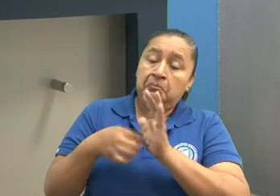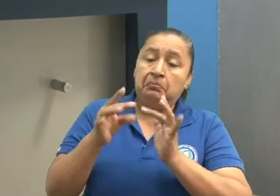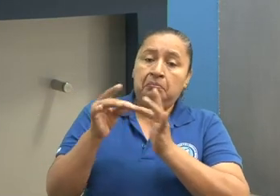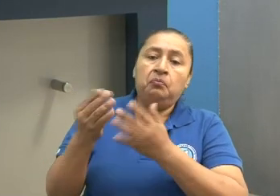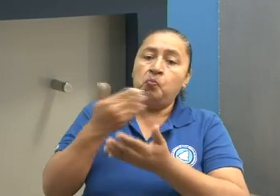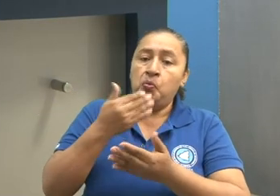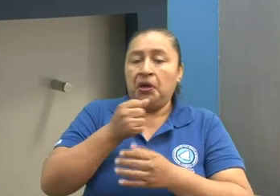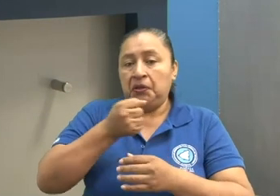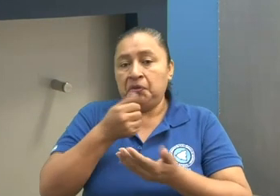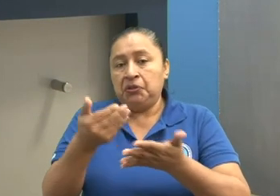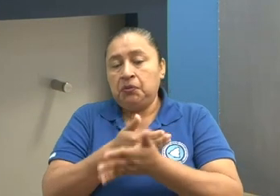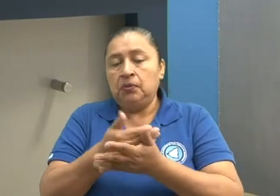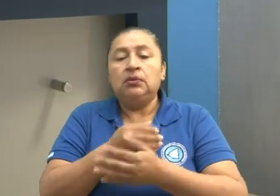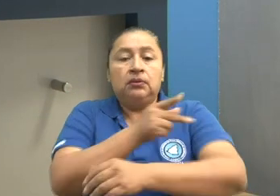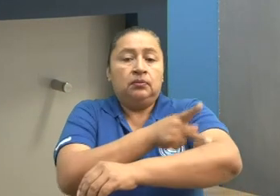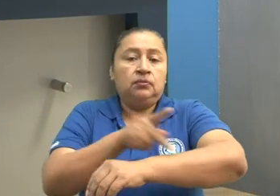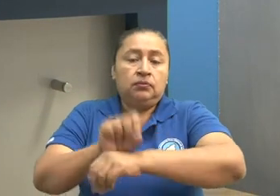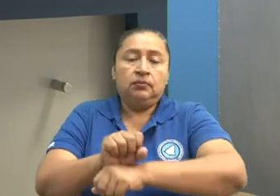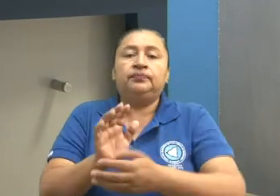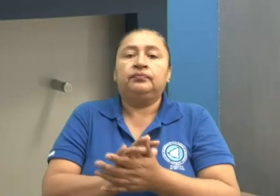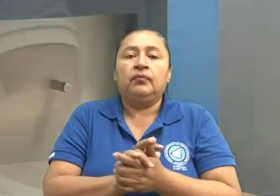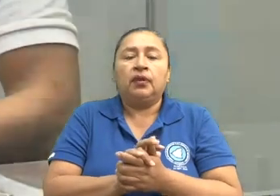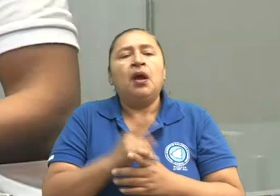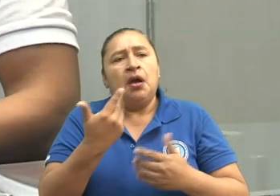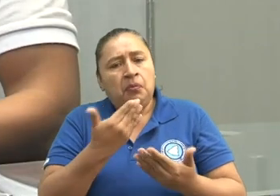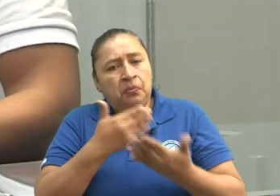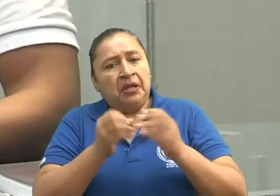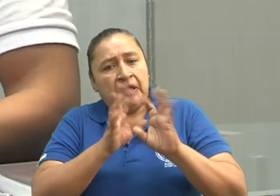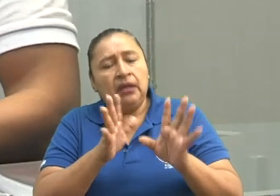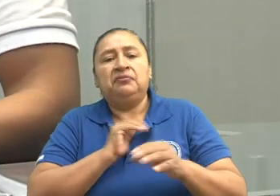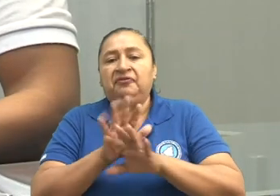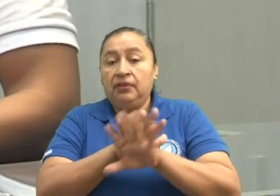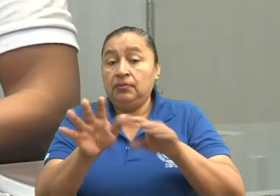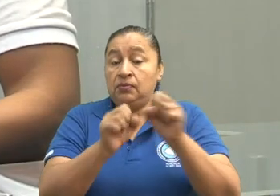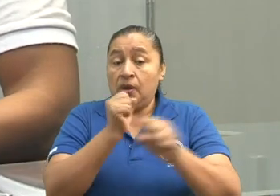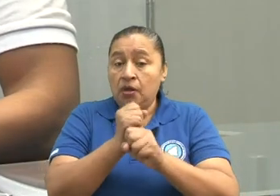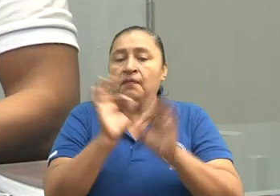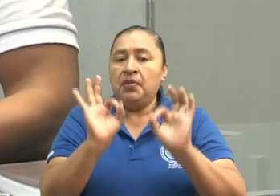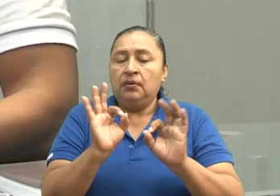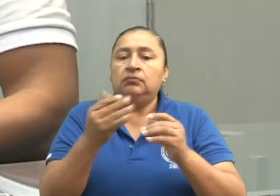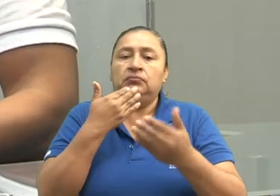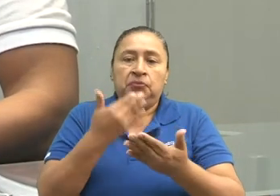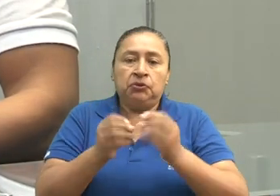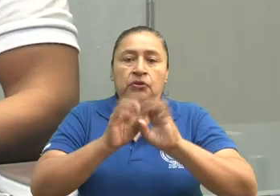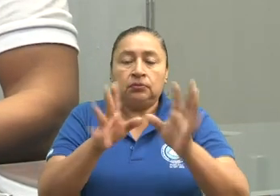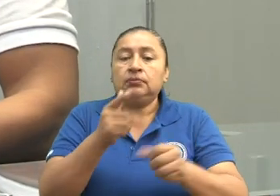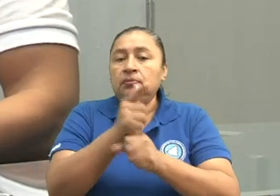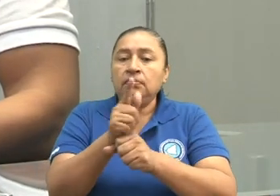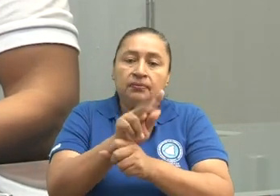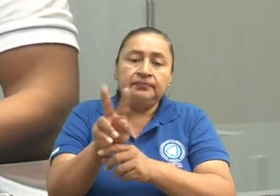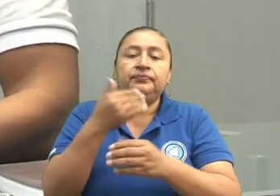de todo El Salvador Allende. Contanos, ¿cómo estás, Oscar? Terminamos el año bien. Buen día a todos los televidentes, a vos,